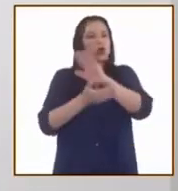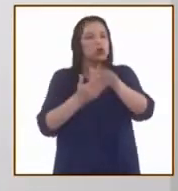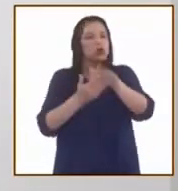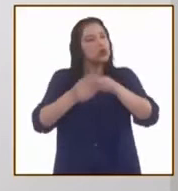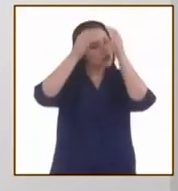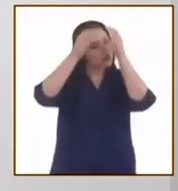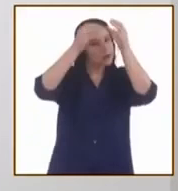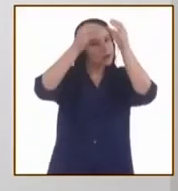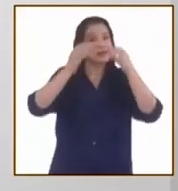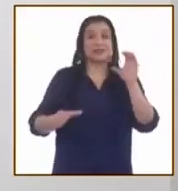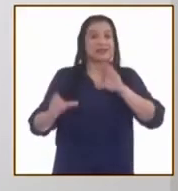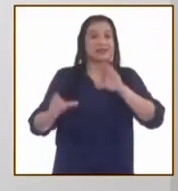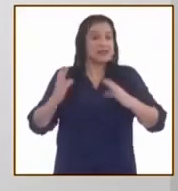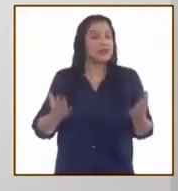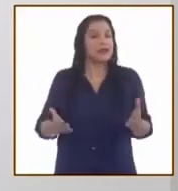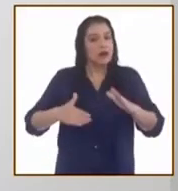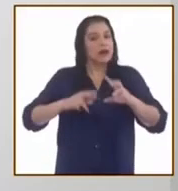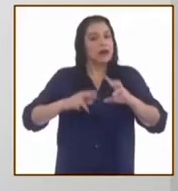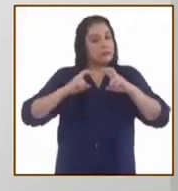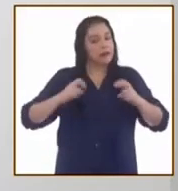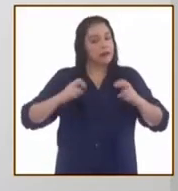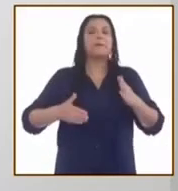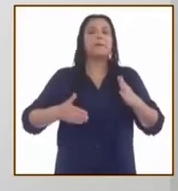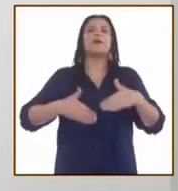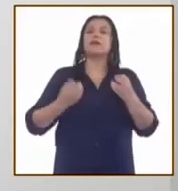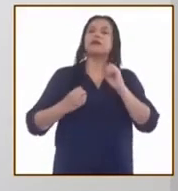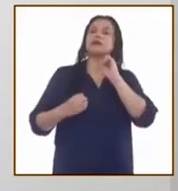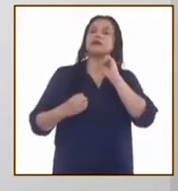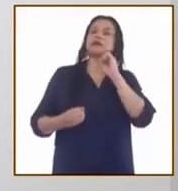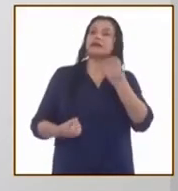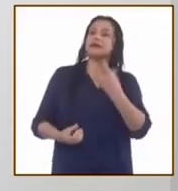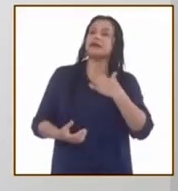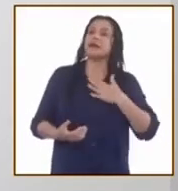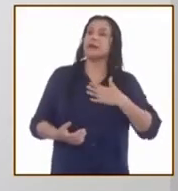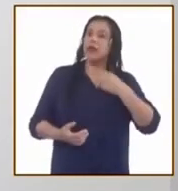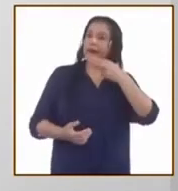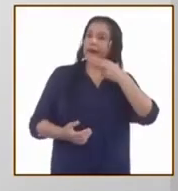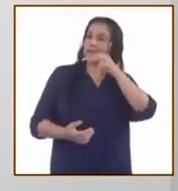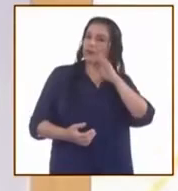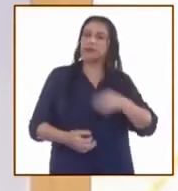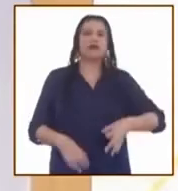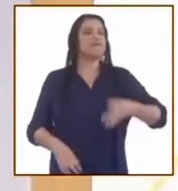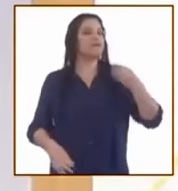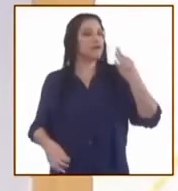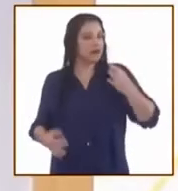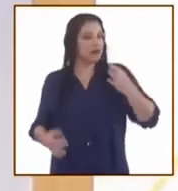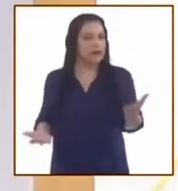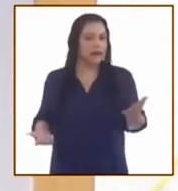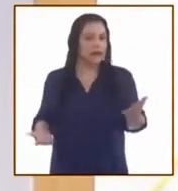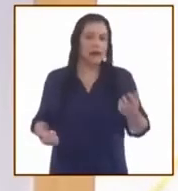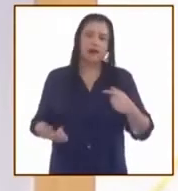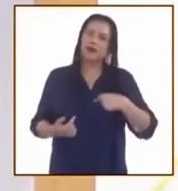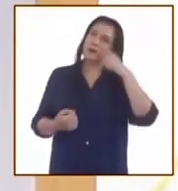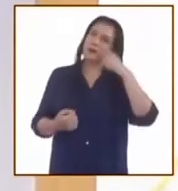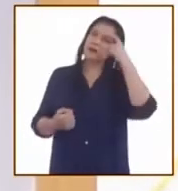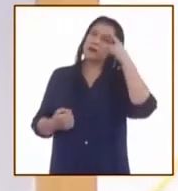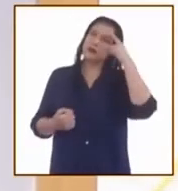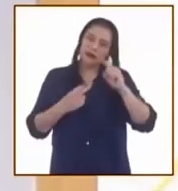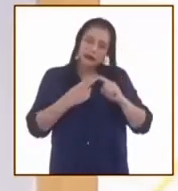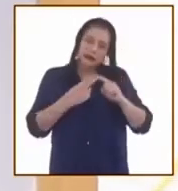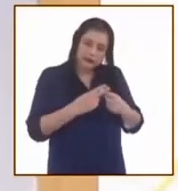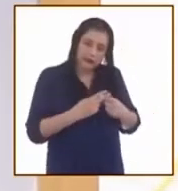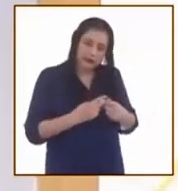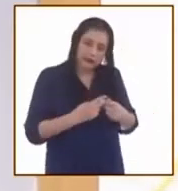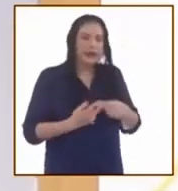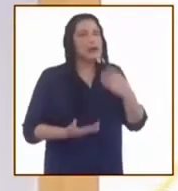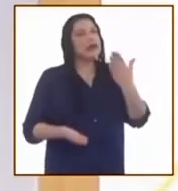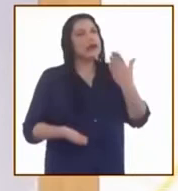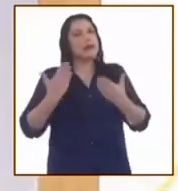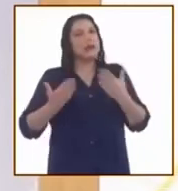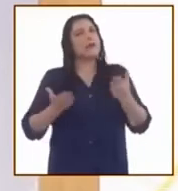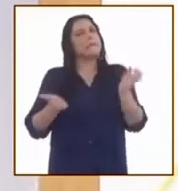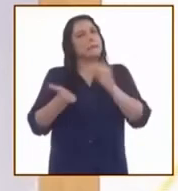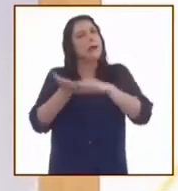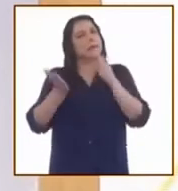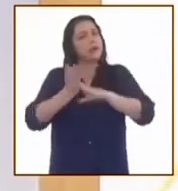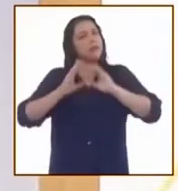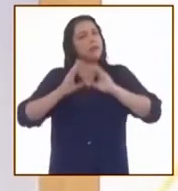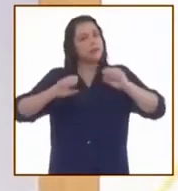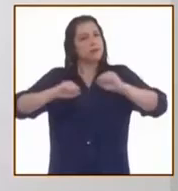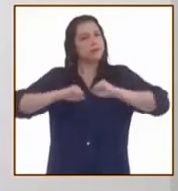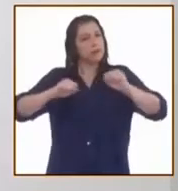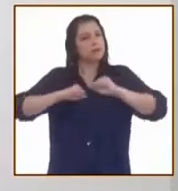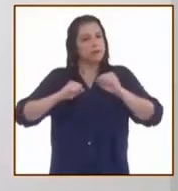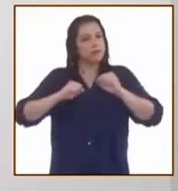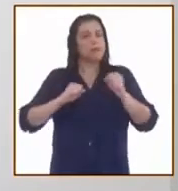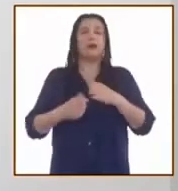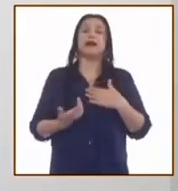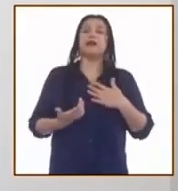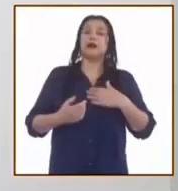conocimientos científicos, podemos decir que nuestra hipótesis es verdadera. Yo intuía desde el inicio que realizando más ejercicios mi frecuencia